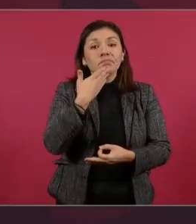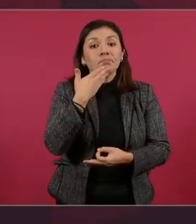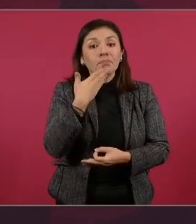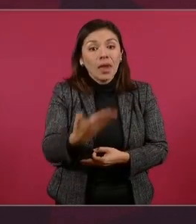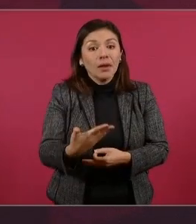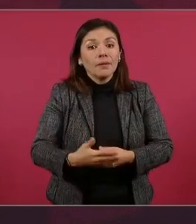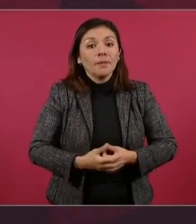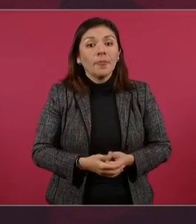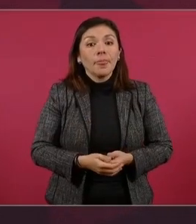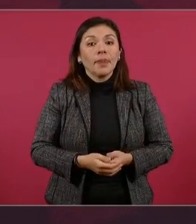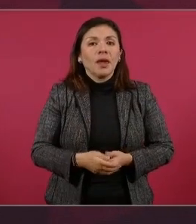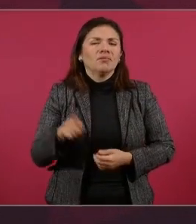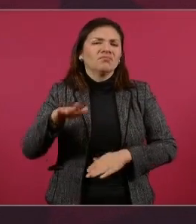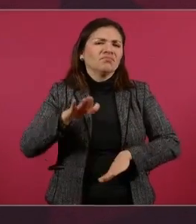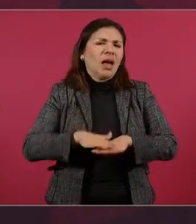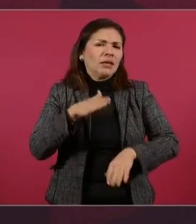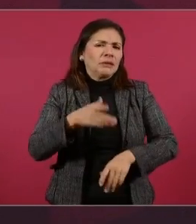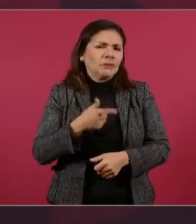este